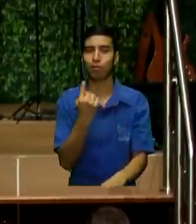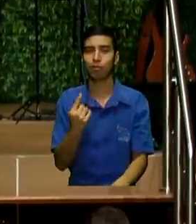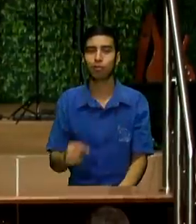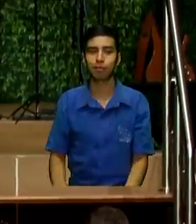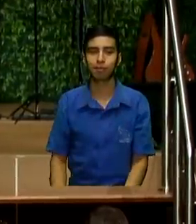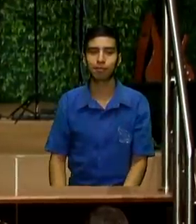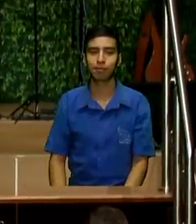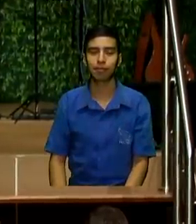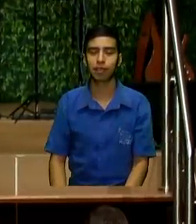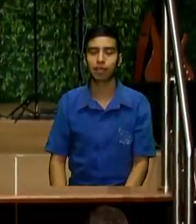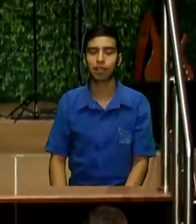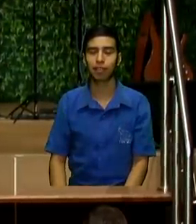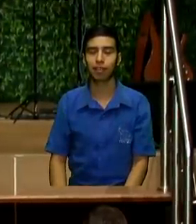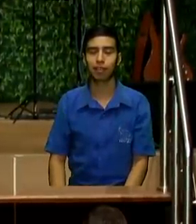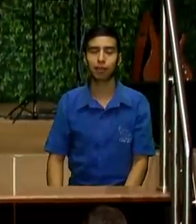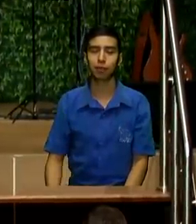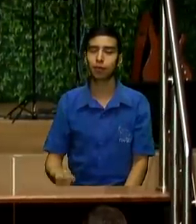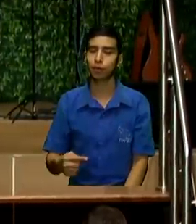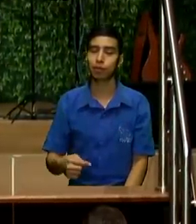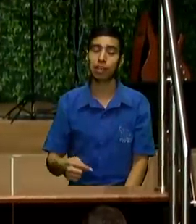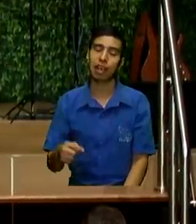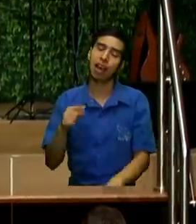¿verdad? Ah, tiempos aquellos.